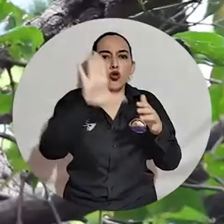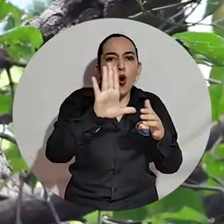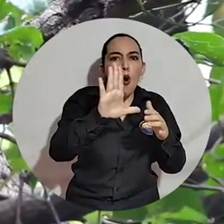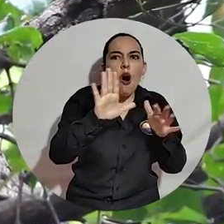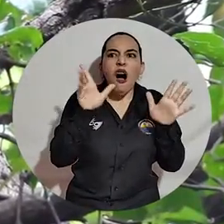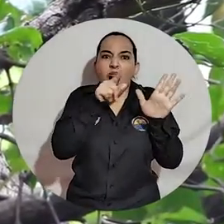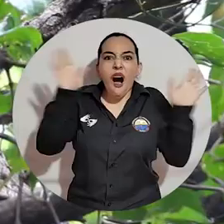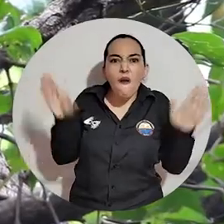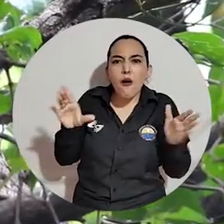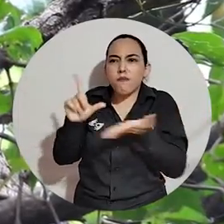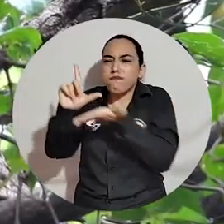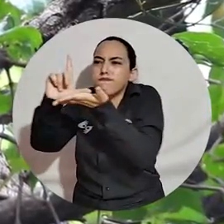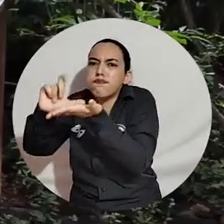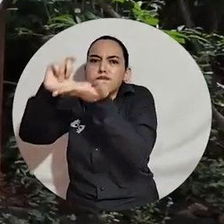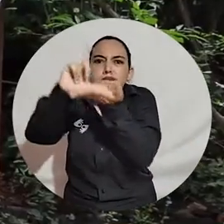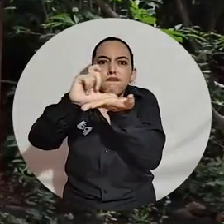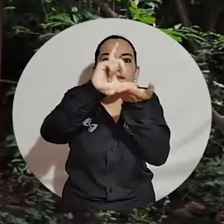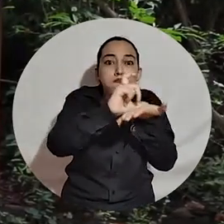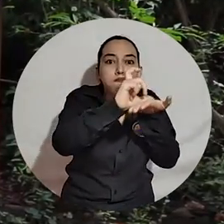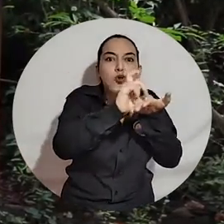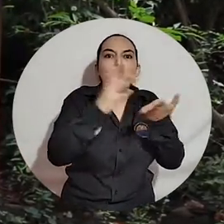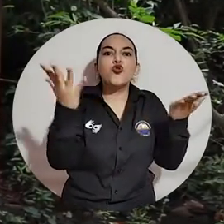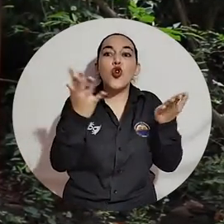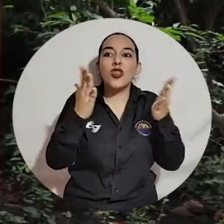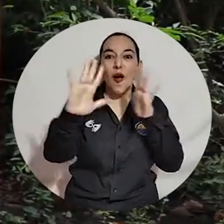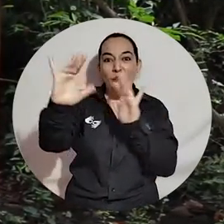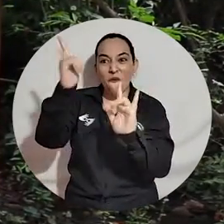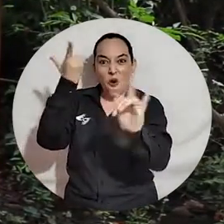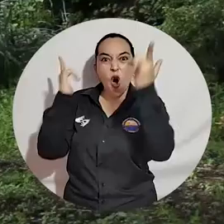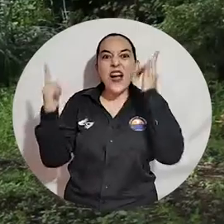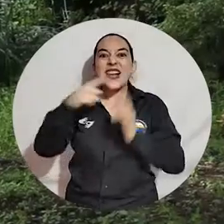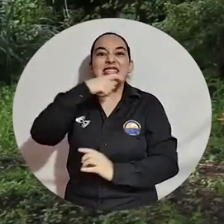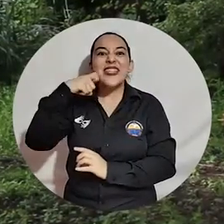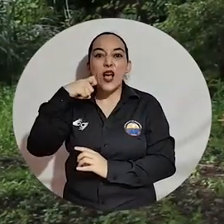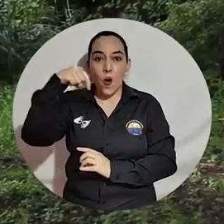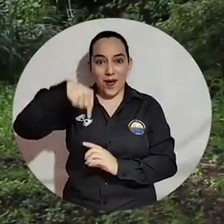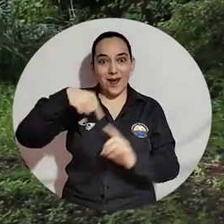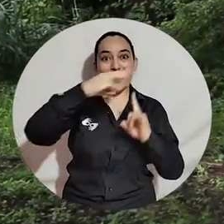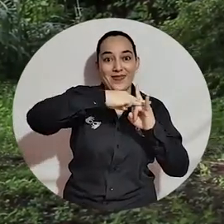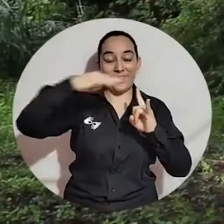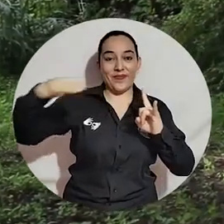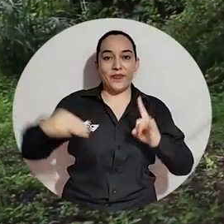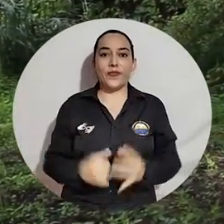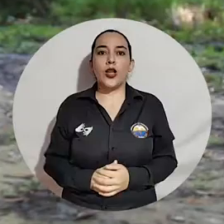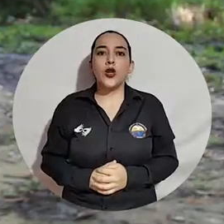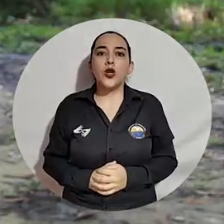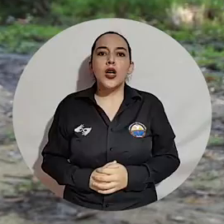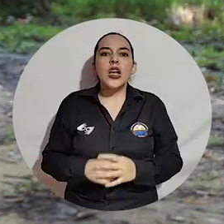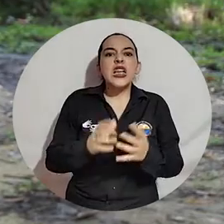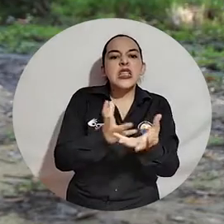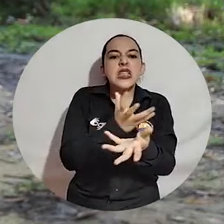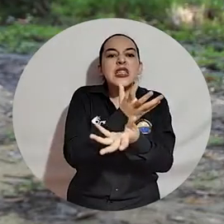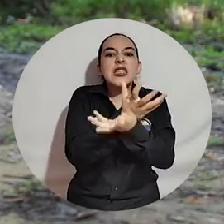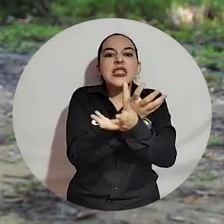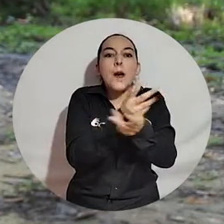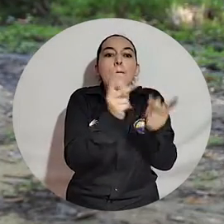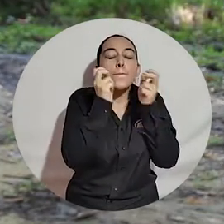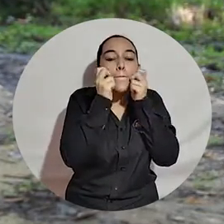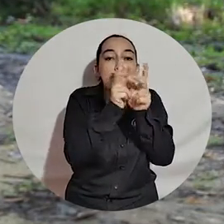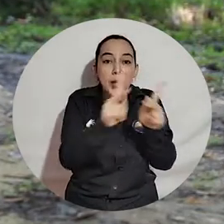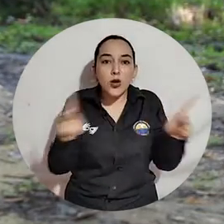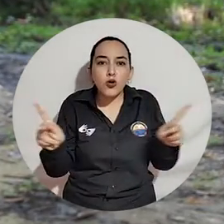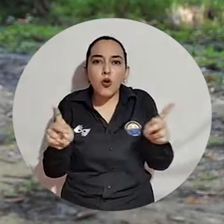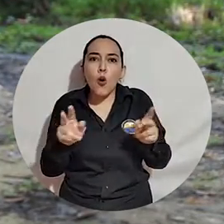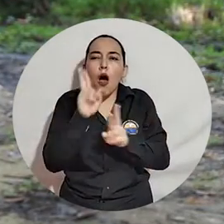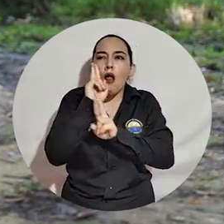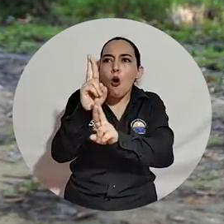actividades de avistamiento de aves, cuidado y preservación en la parcela de bosque seco tropical de Unimagdalena. Estamos haciendo ciencia